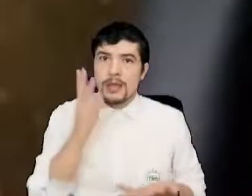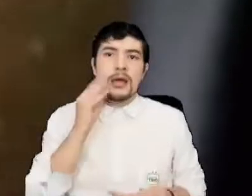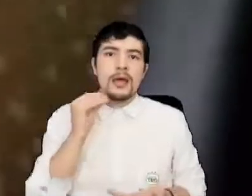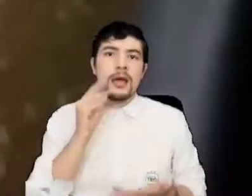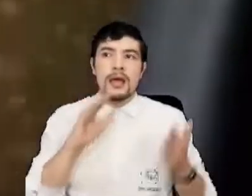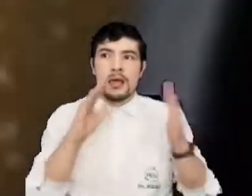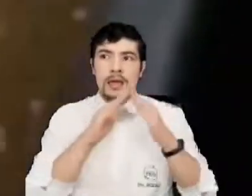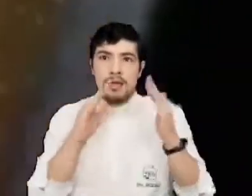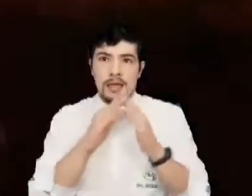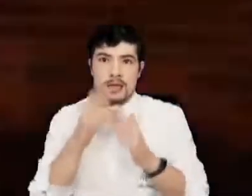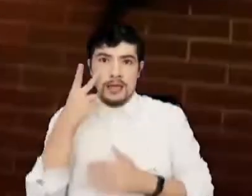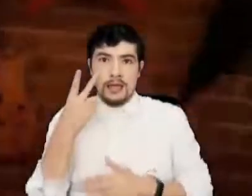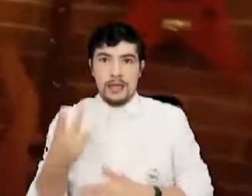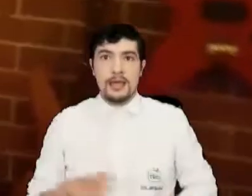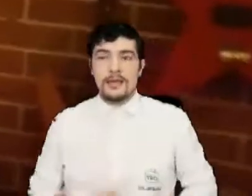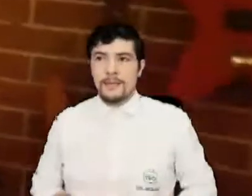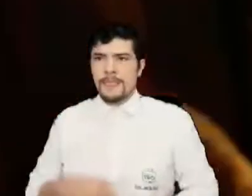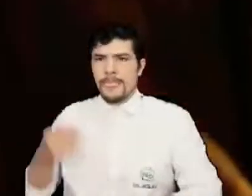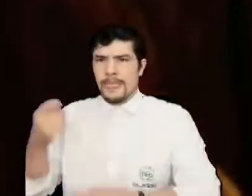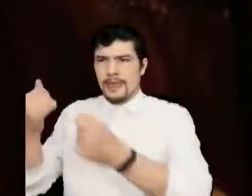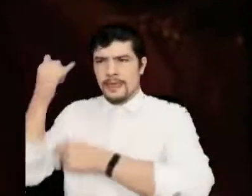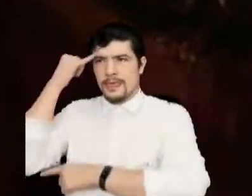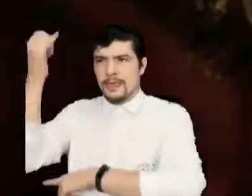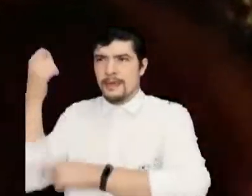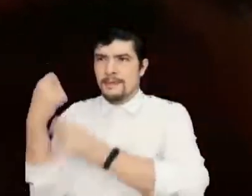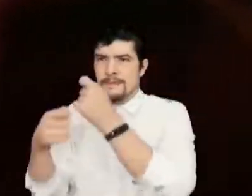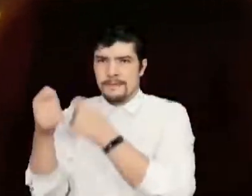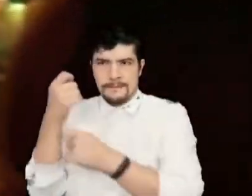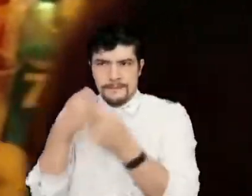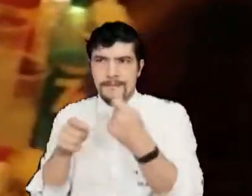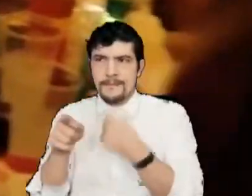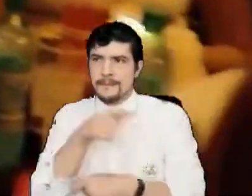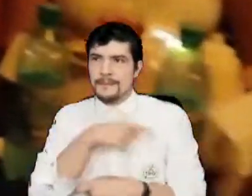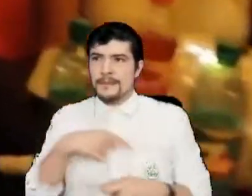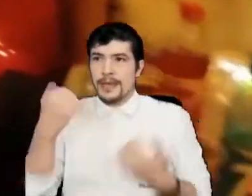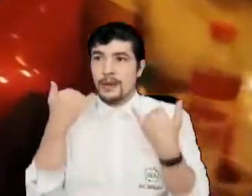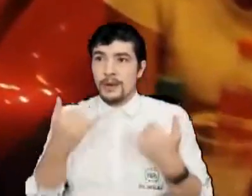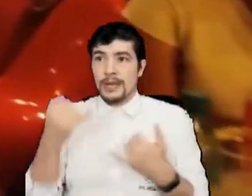Se reinventa el negocio, un verdadero reto para todos los restaurantes en Santander.